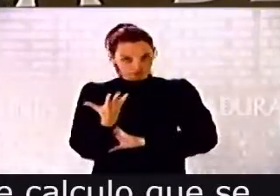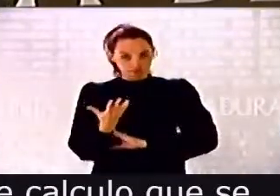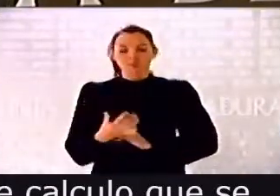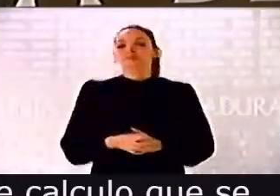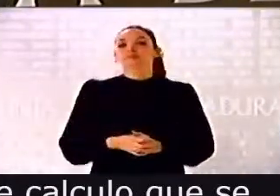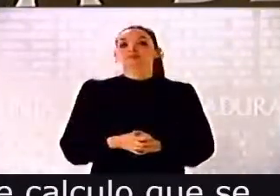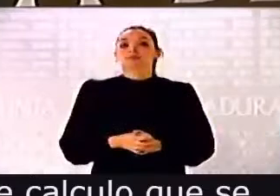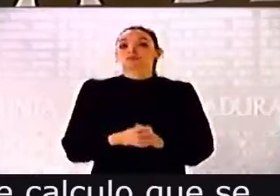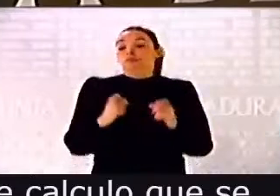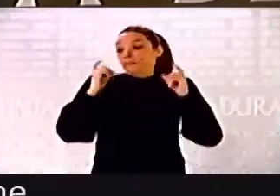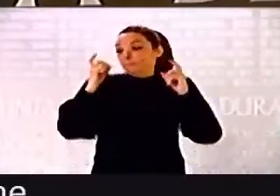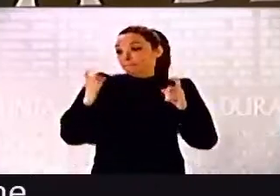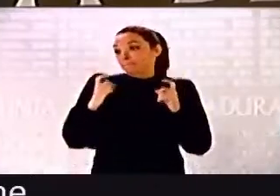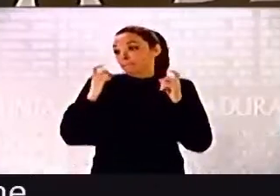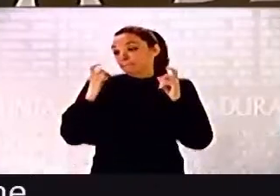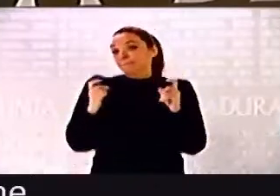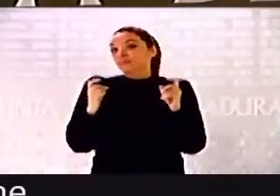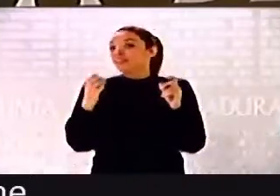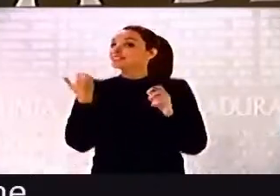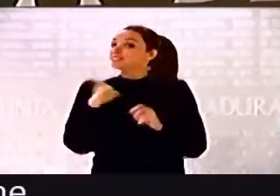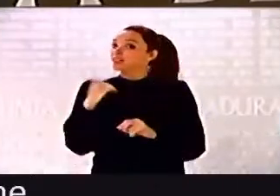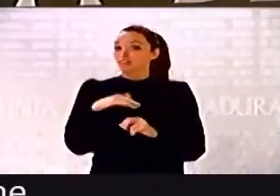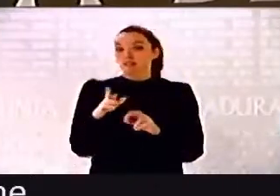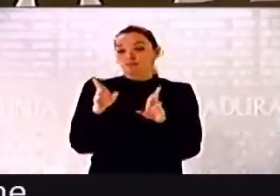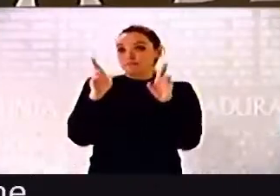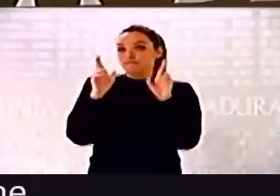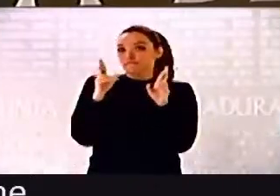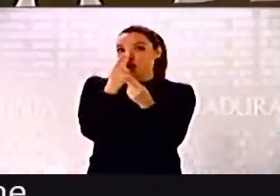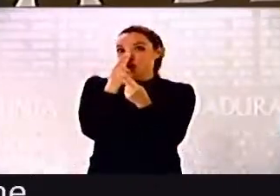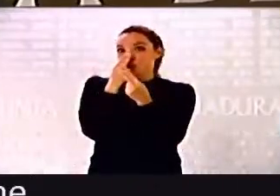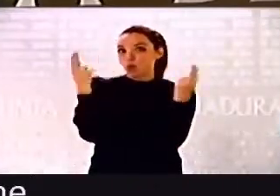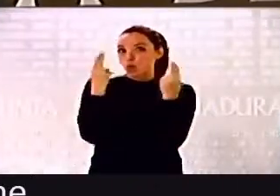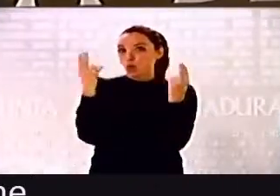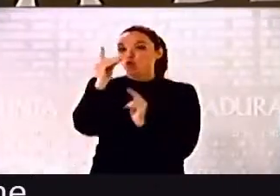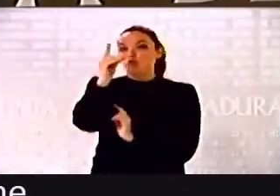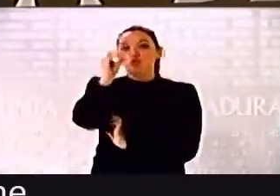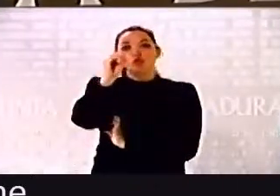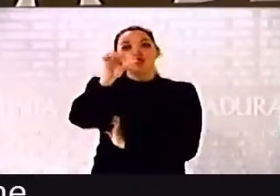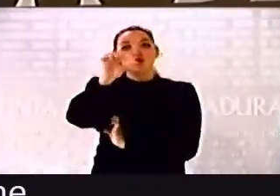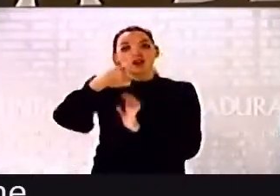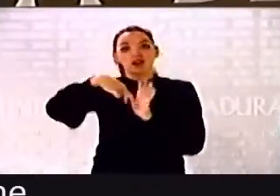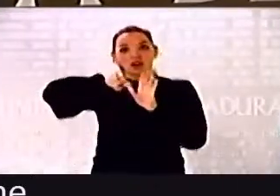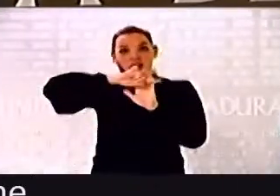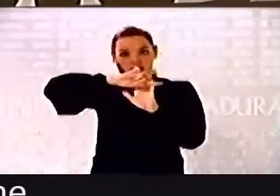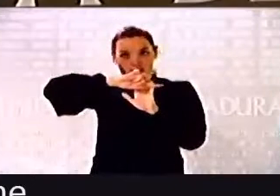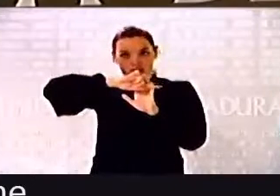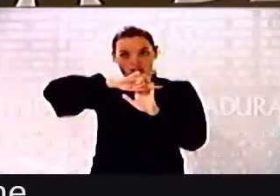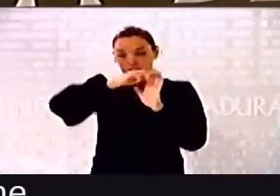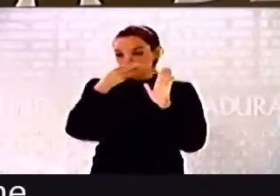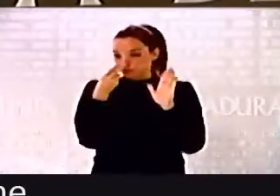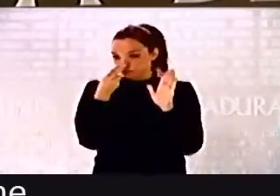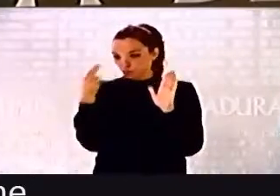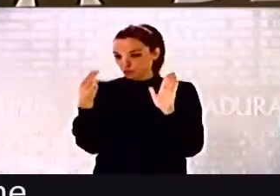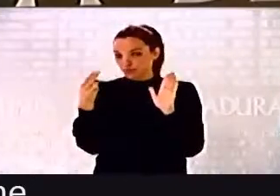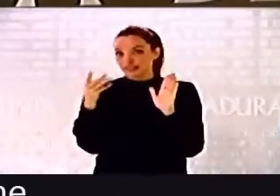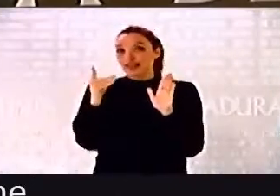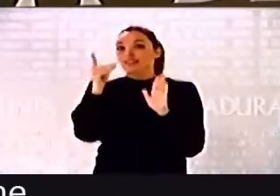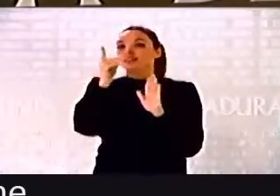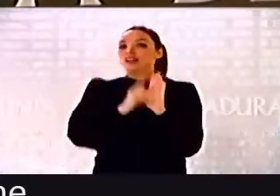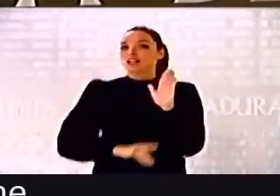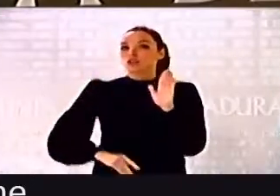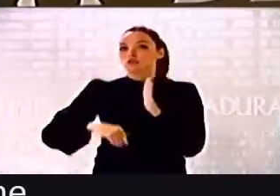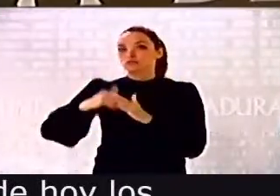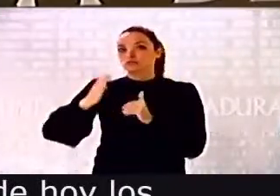Vamos a hacer todo lo posible por publicar en el DOE de hoy los decretos del